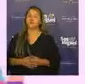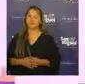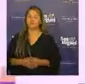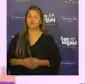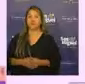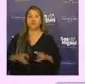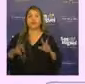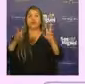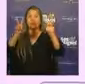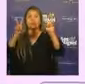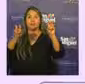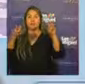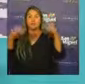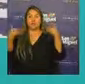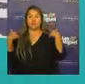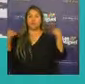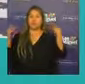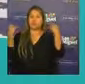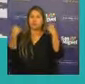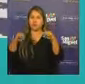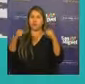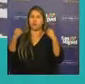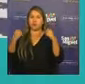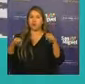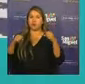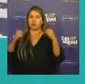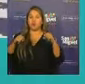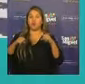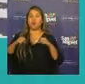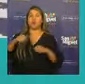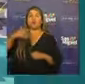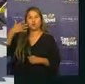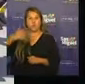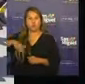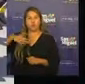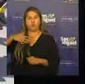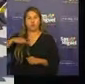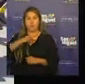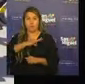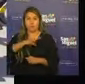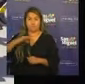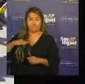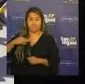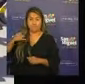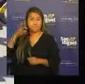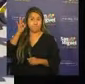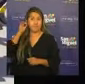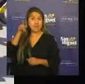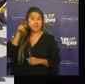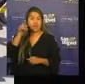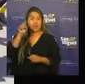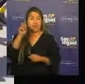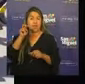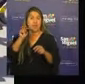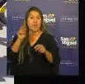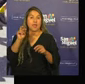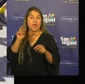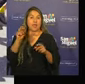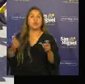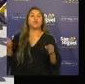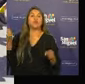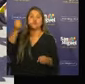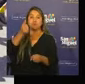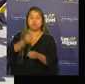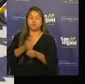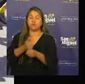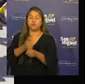El deporte, algo muy, muy importante, ministra subrogante, ahí gracias también por todo el acompañamiento